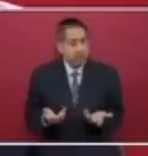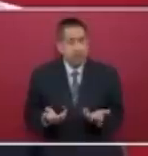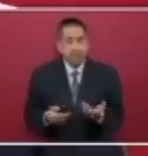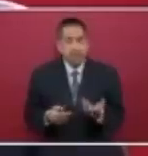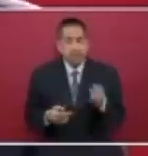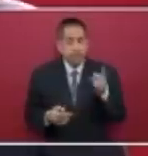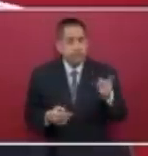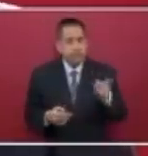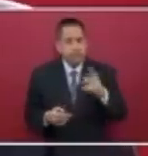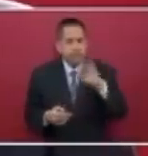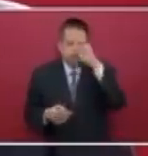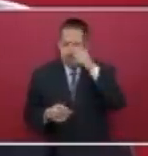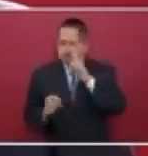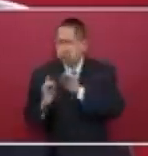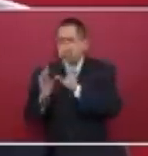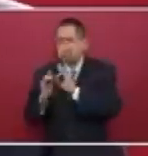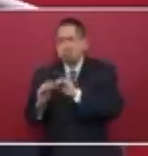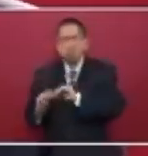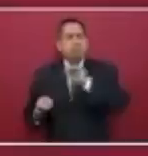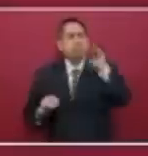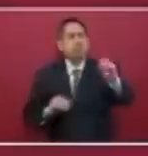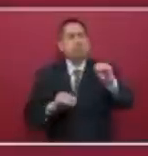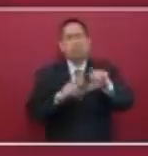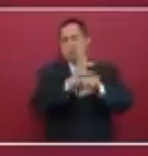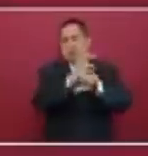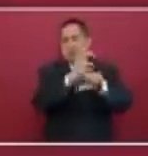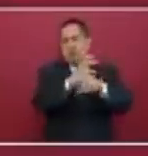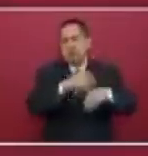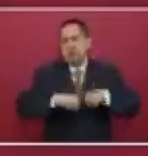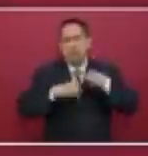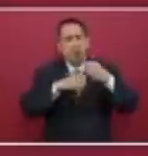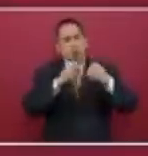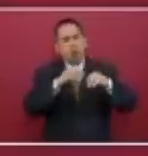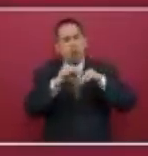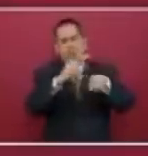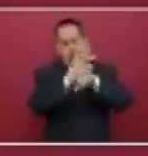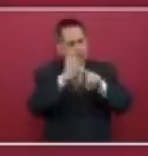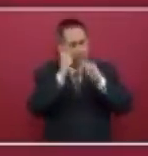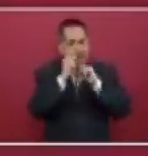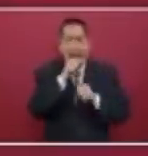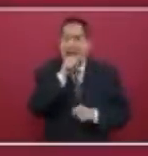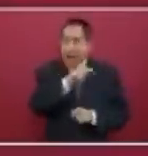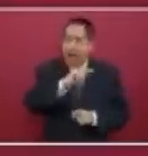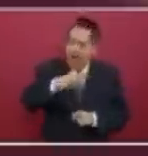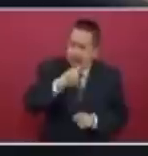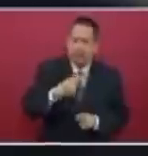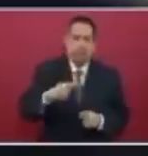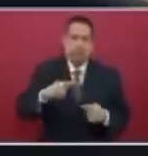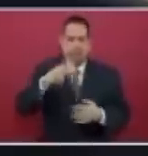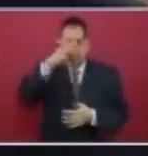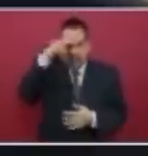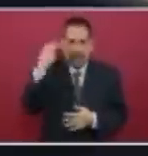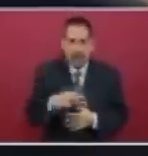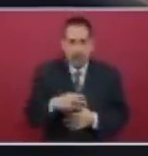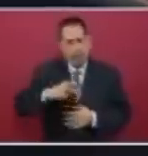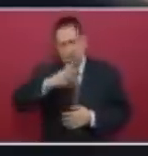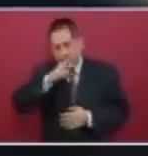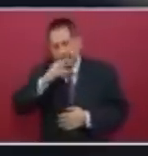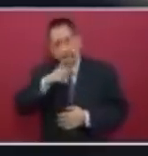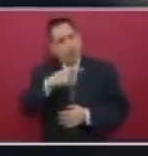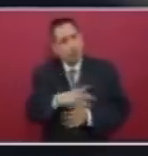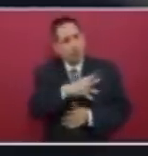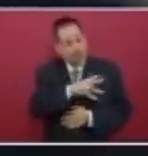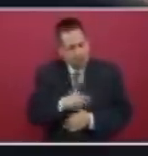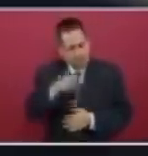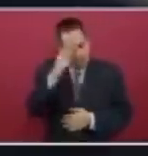aunque por necesidad estén ahora viviendo trabajando en estados unidos mexicanos los padres y los hijos